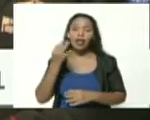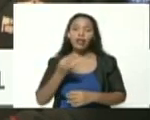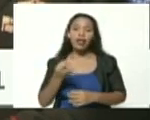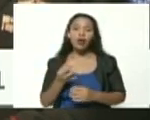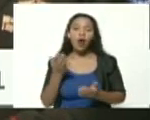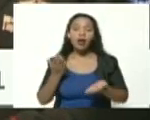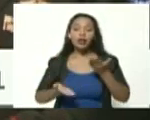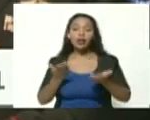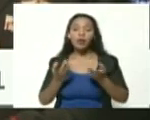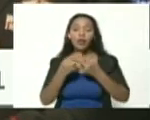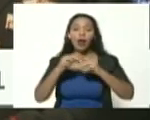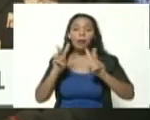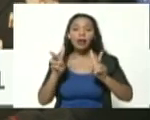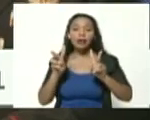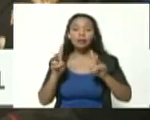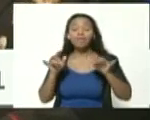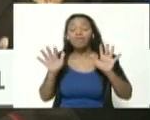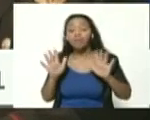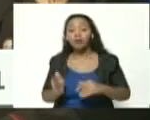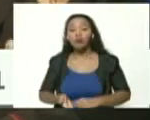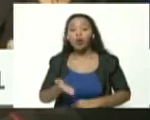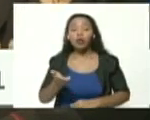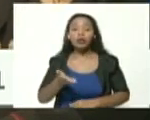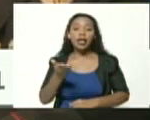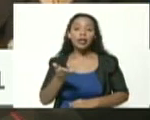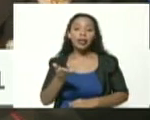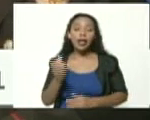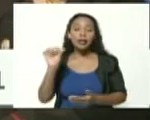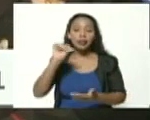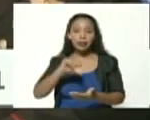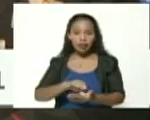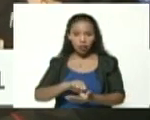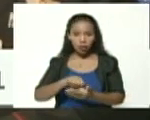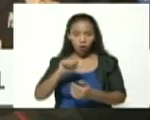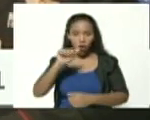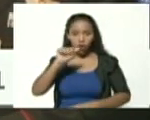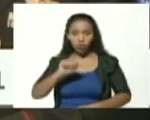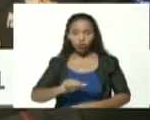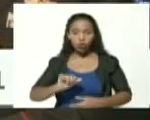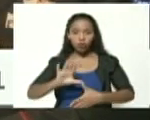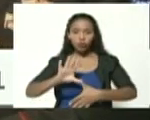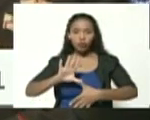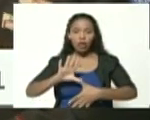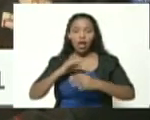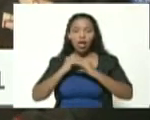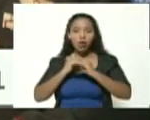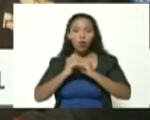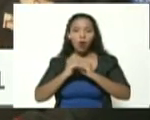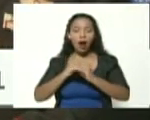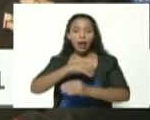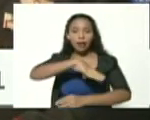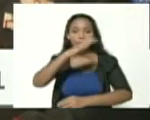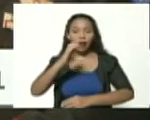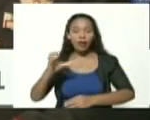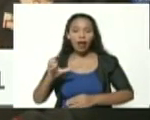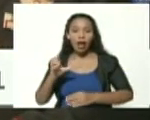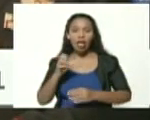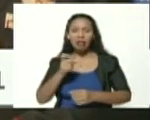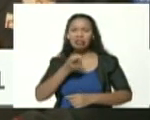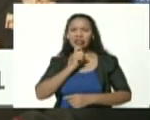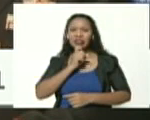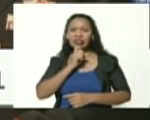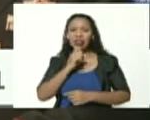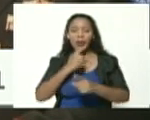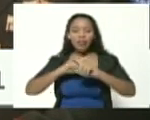paz. Particularmente en Centro y Suramérica, al igual que en el Caribe, la conflictividad en